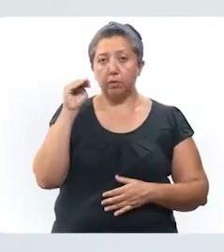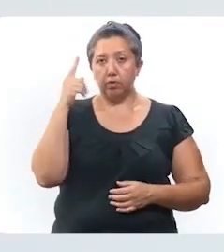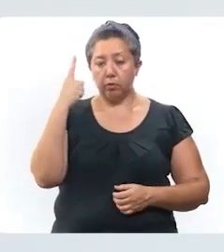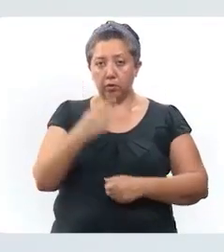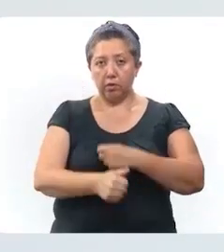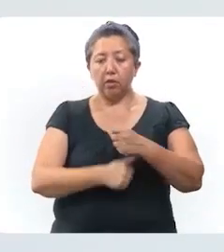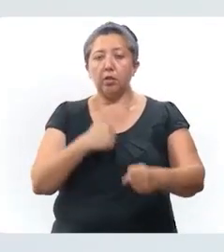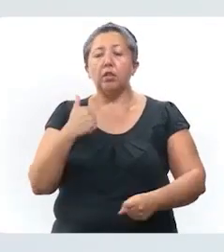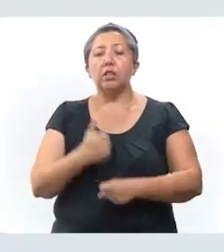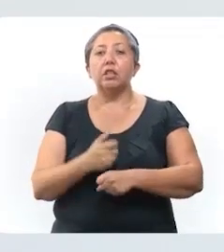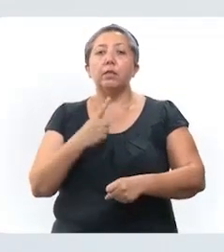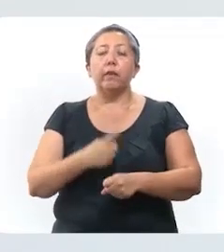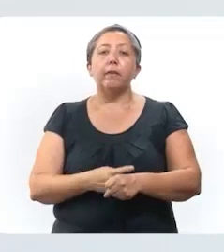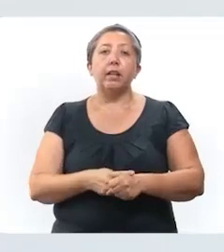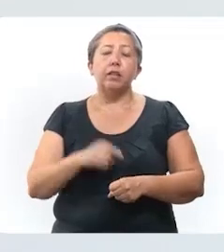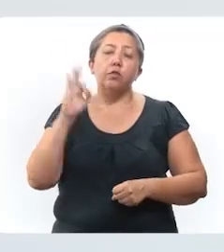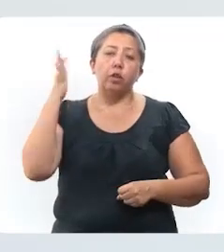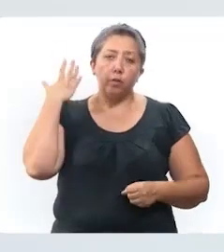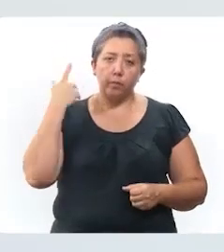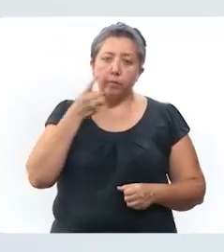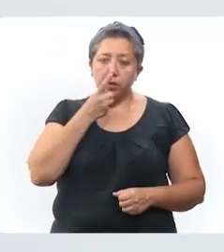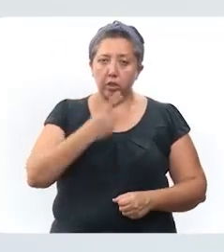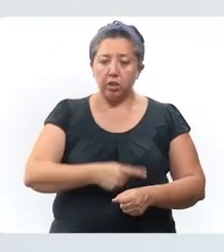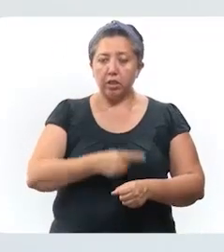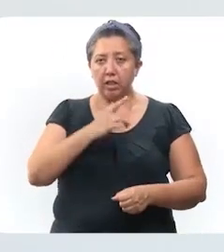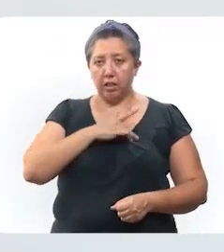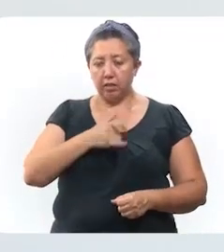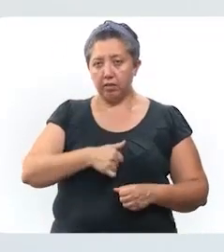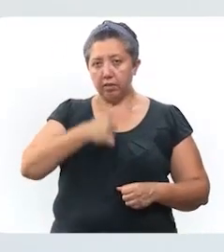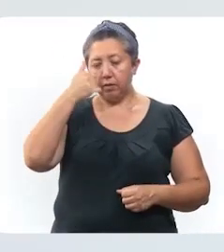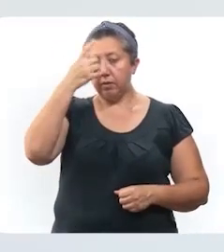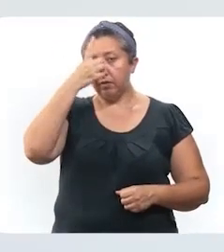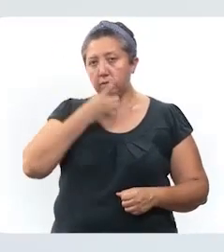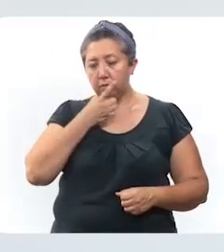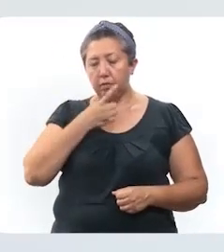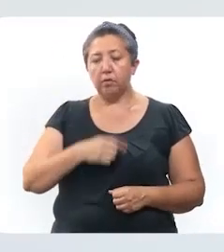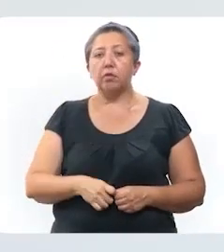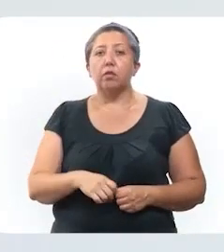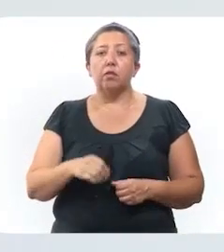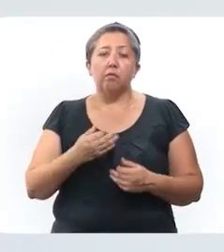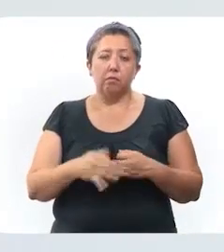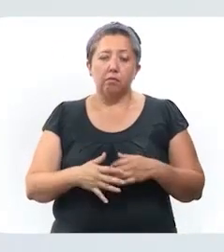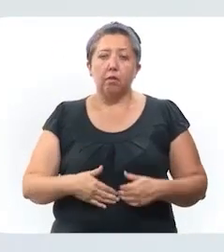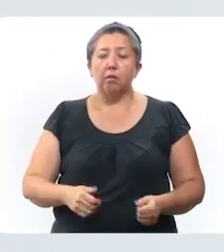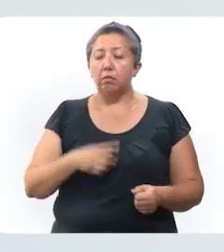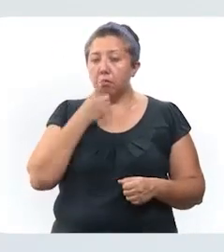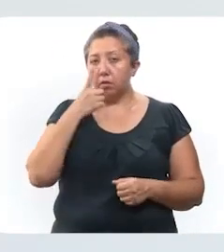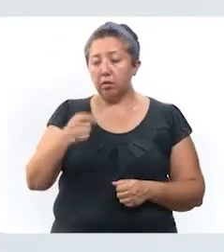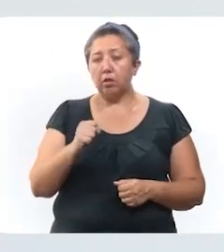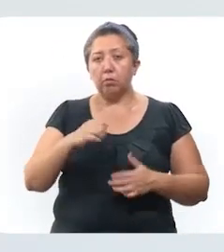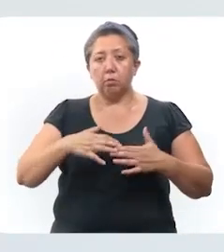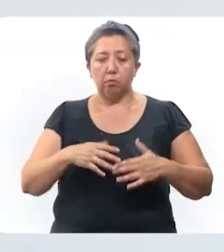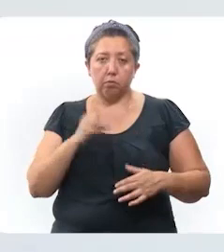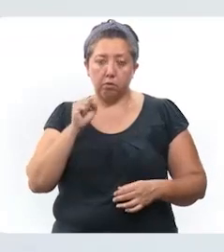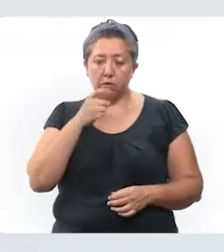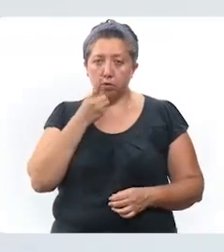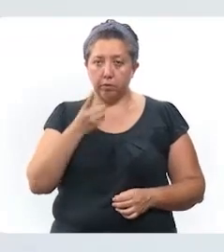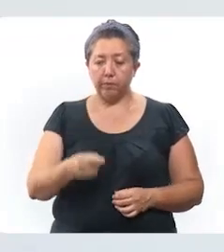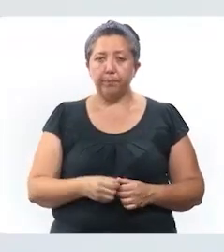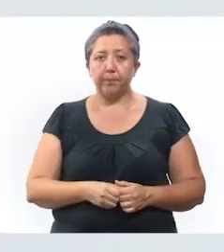91 años. Sus principales enfermedades fueron hipertensión arterial, diabetes, desnutrición, asma, cardiopatía y